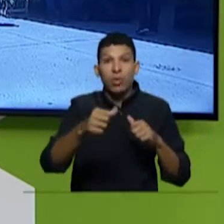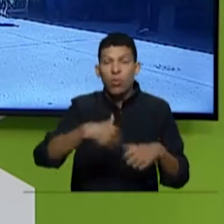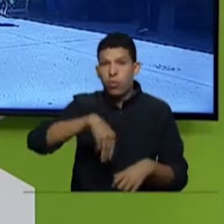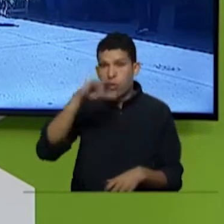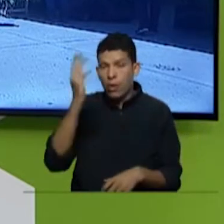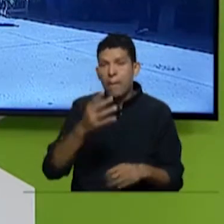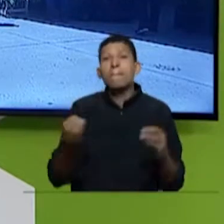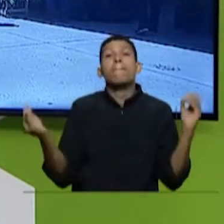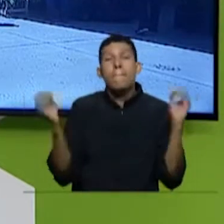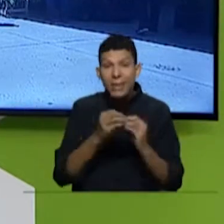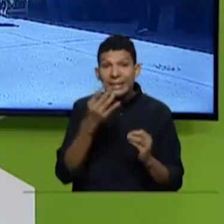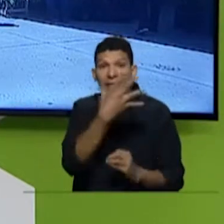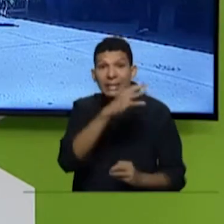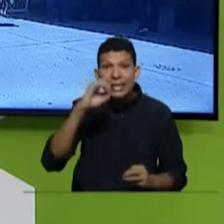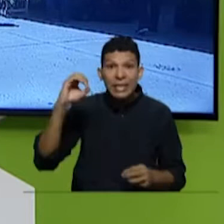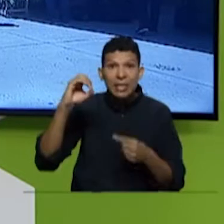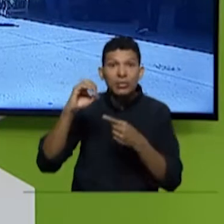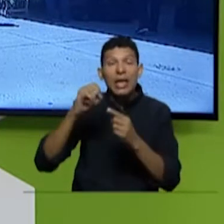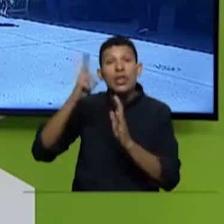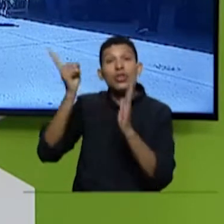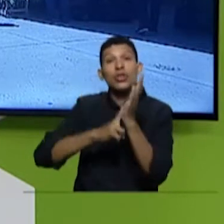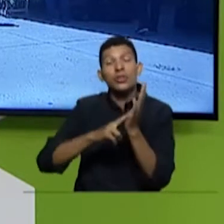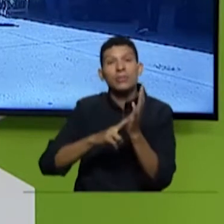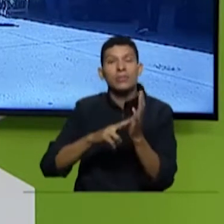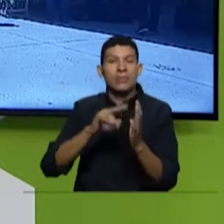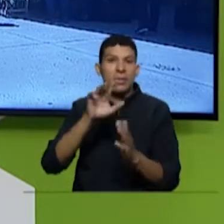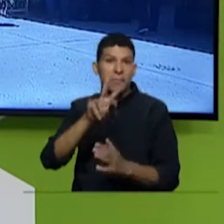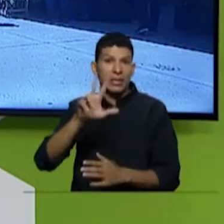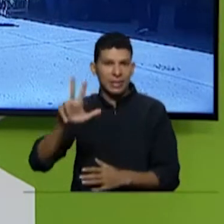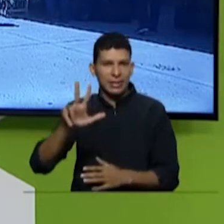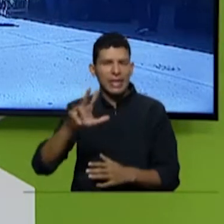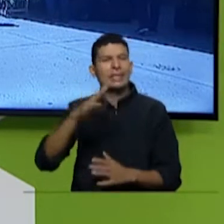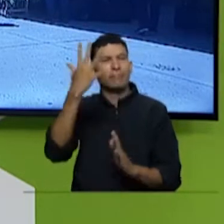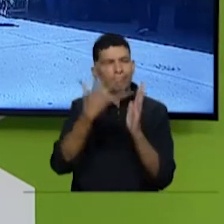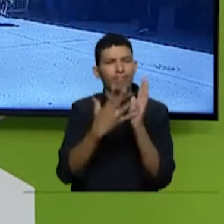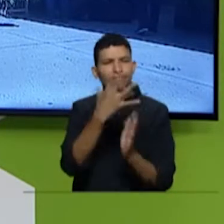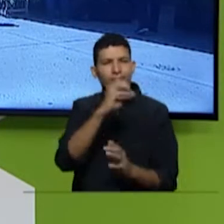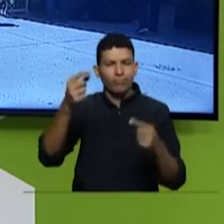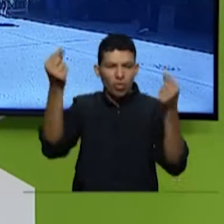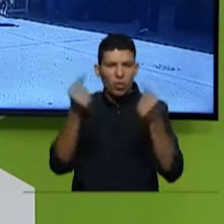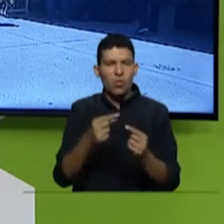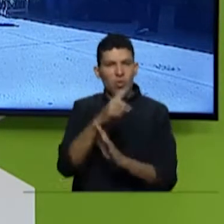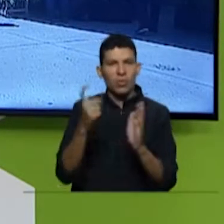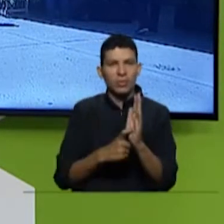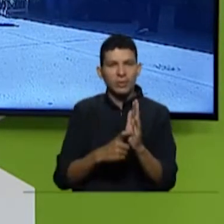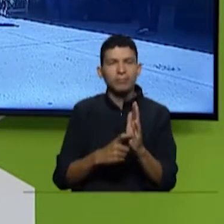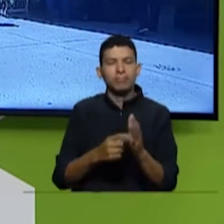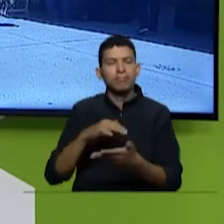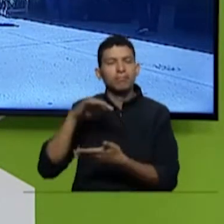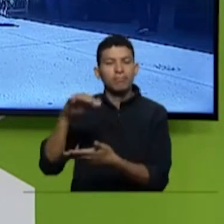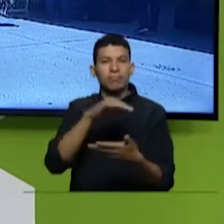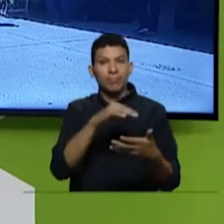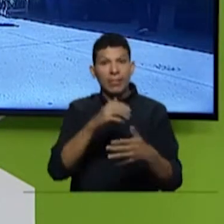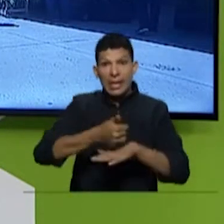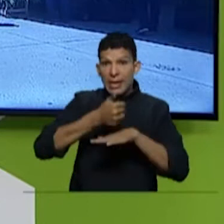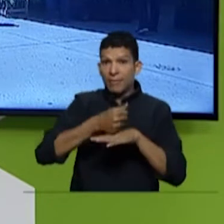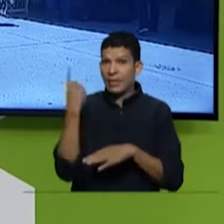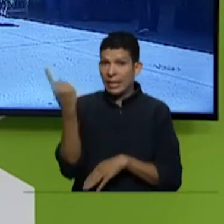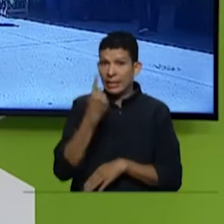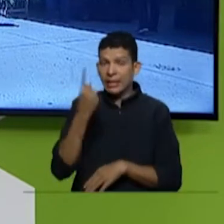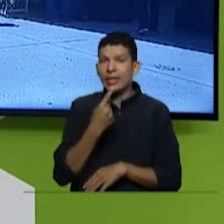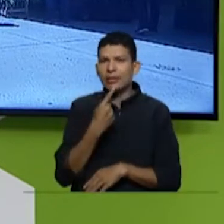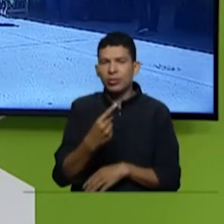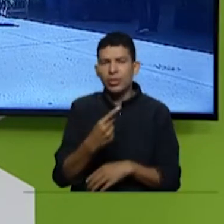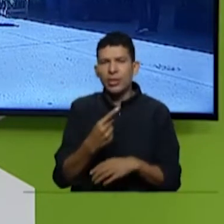500 familias la meta del 2023, llegando a las 5.500. Durante esa entrega, el director general de la CBC reveló que el programa